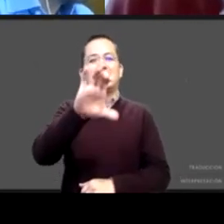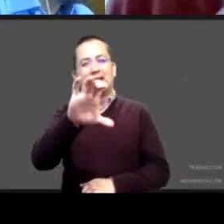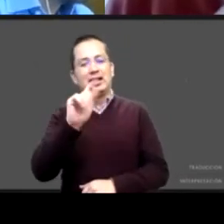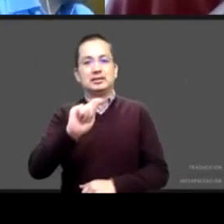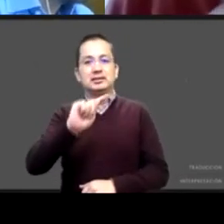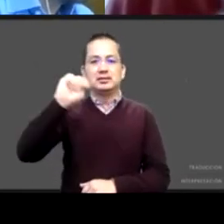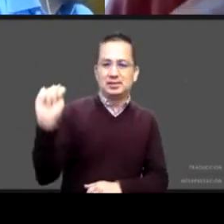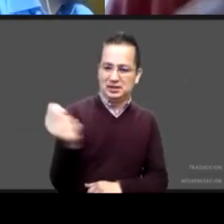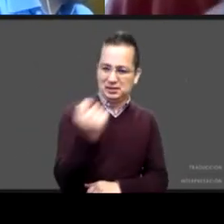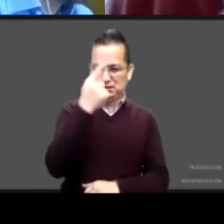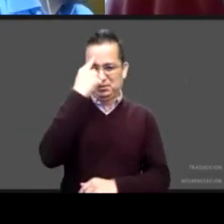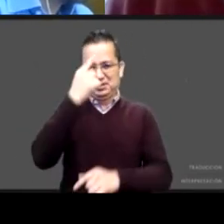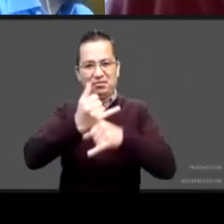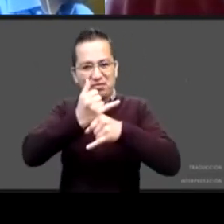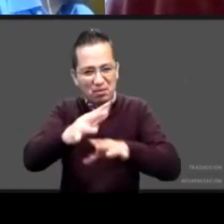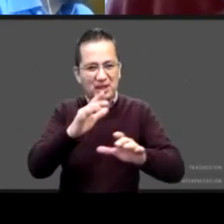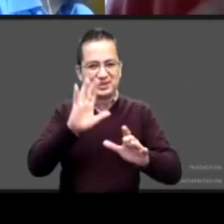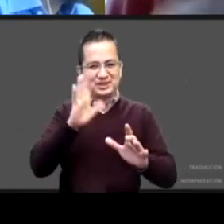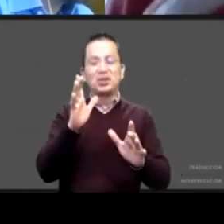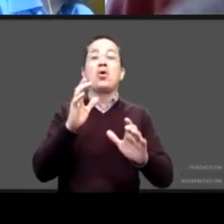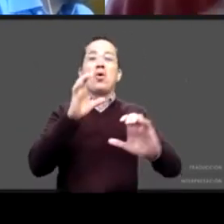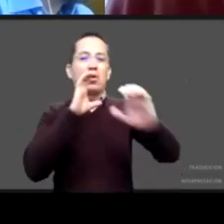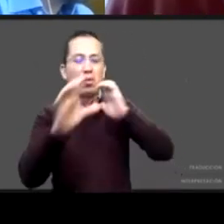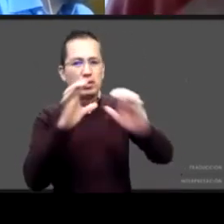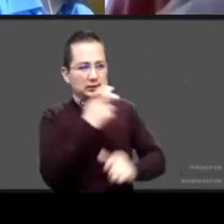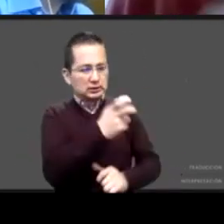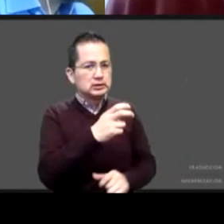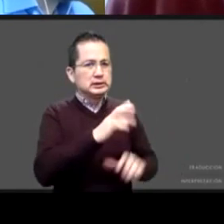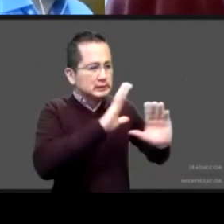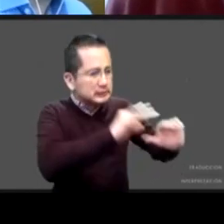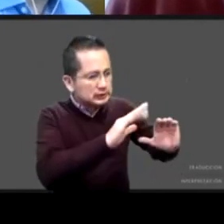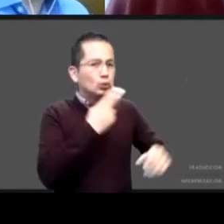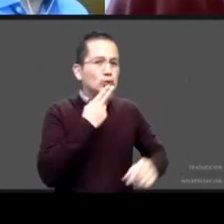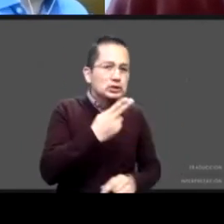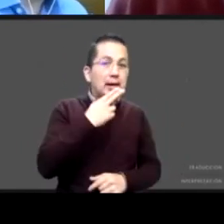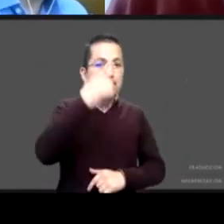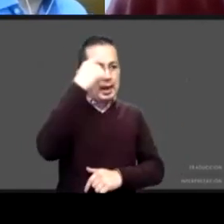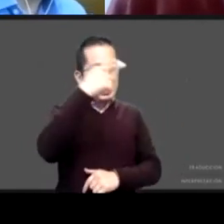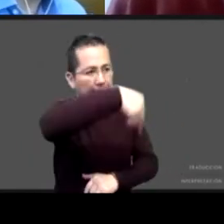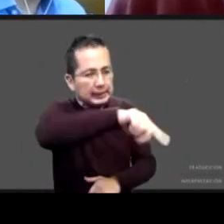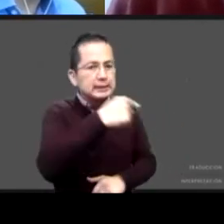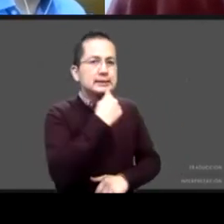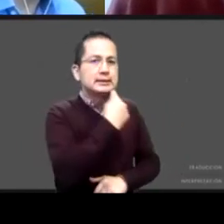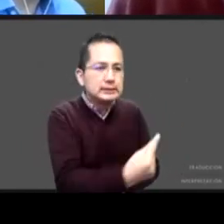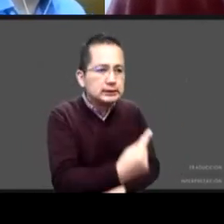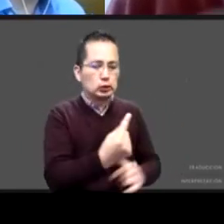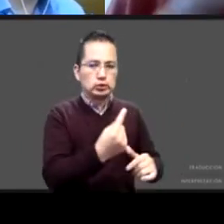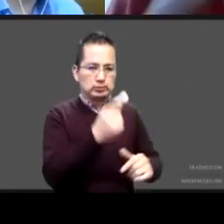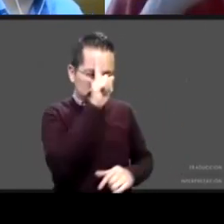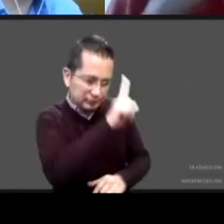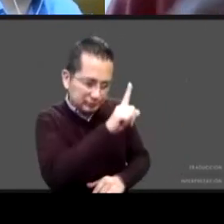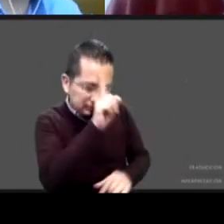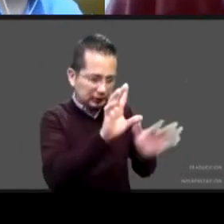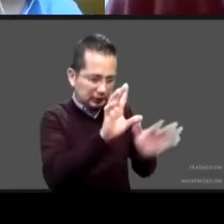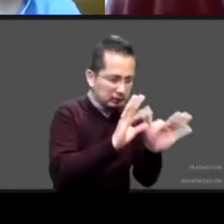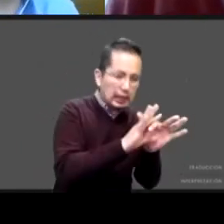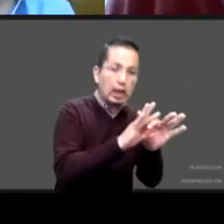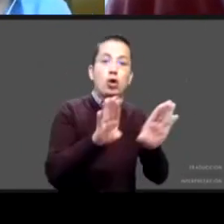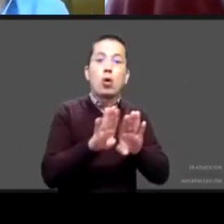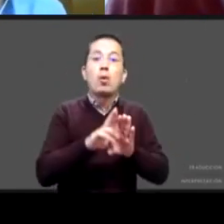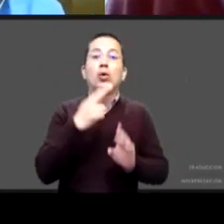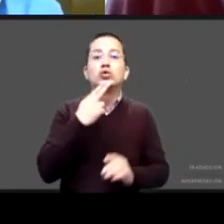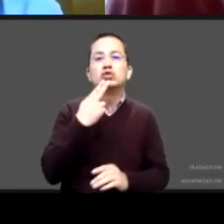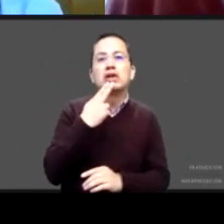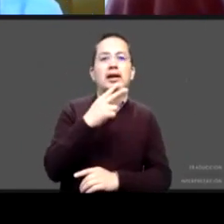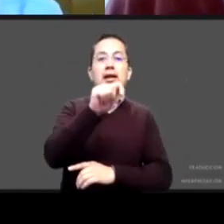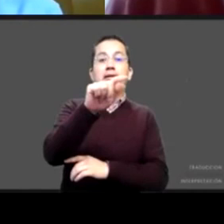comunicación, cómo alfabetizar y concientizar a los niños respecto al uso de las TAC, las